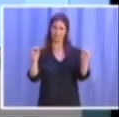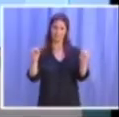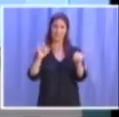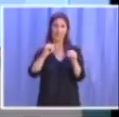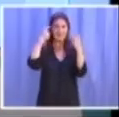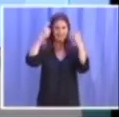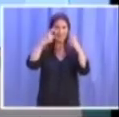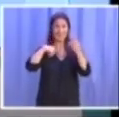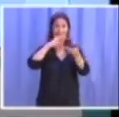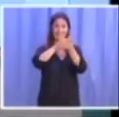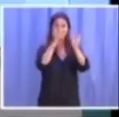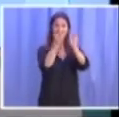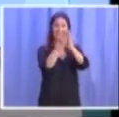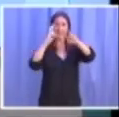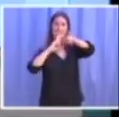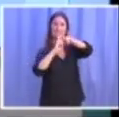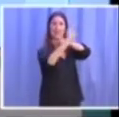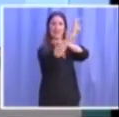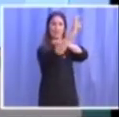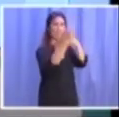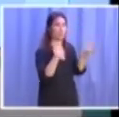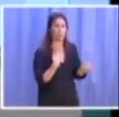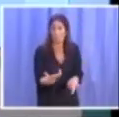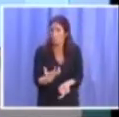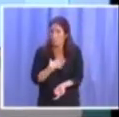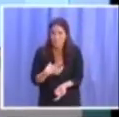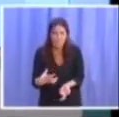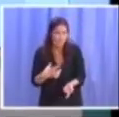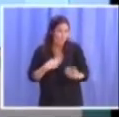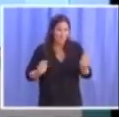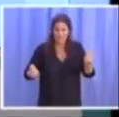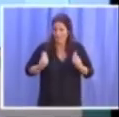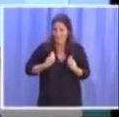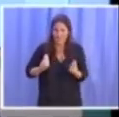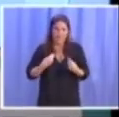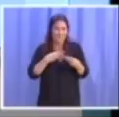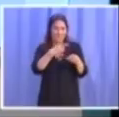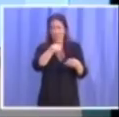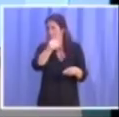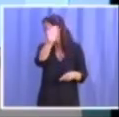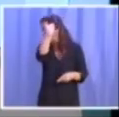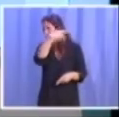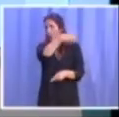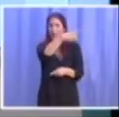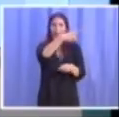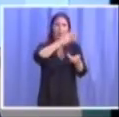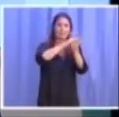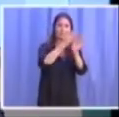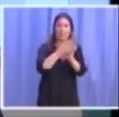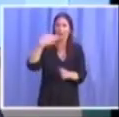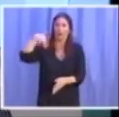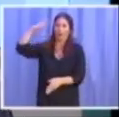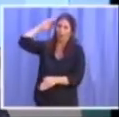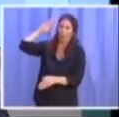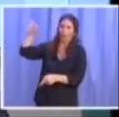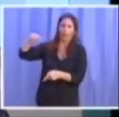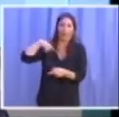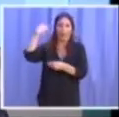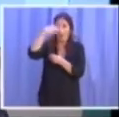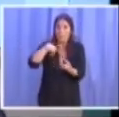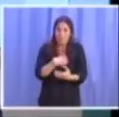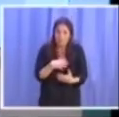conectar Sierra Nevada con un teleférico. No podemos seguir viviendo de espaldas a Sierra Nevada ni a la Alhambra. Es una barbaridad, es un